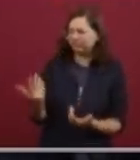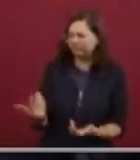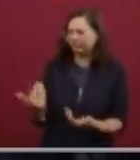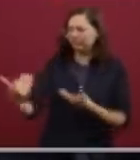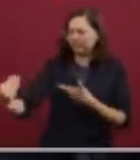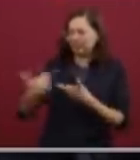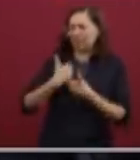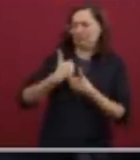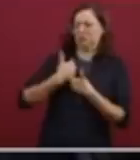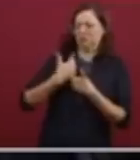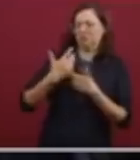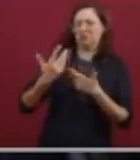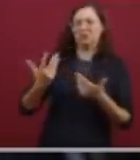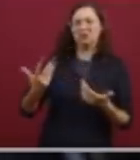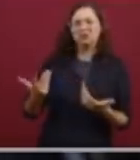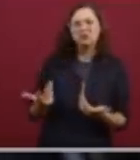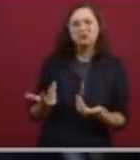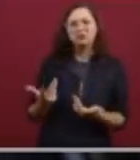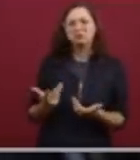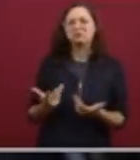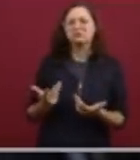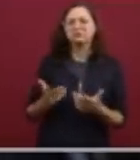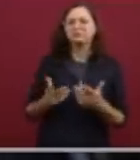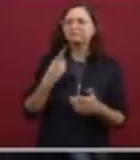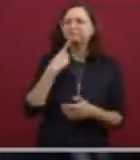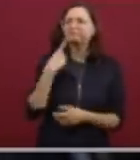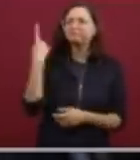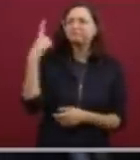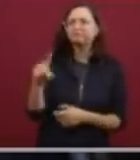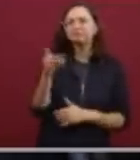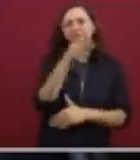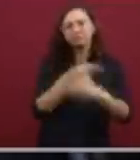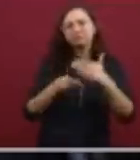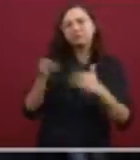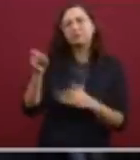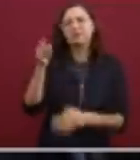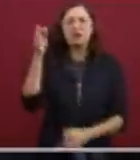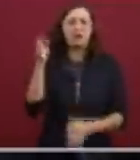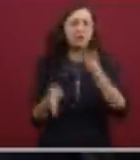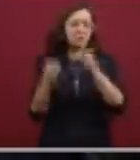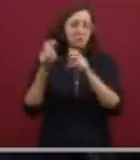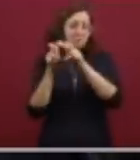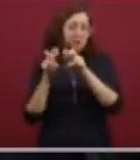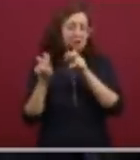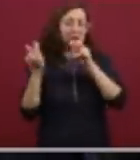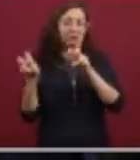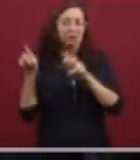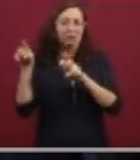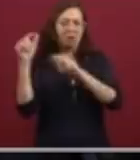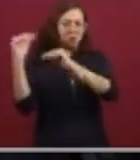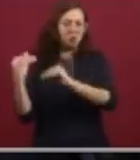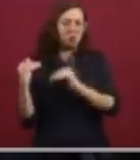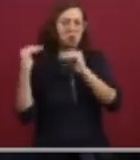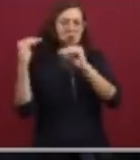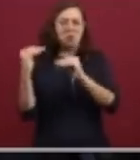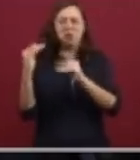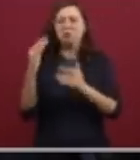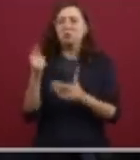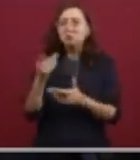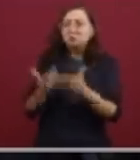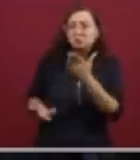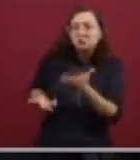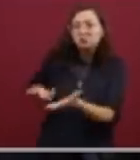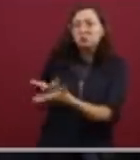llegó a las manos del magistrado de la Sala Sexta, Francisco José Huber Olea Contró, el cual no se ha pronunciado